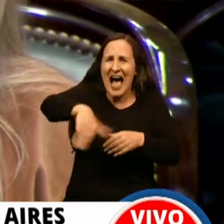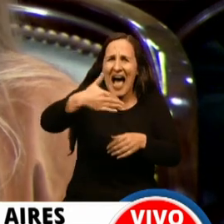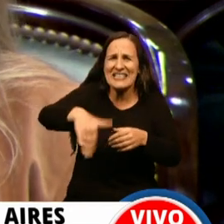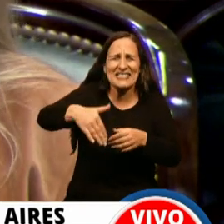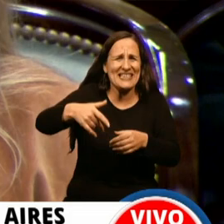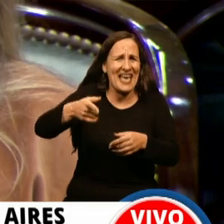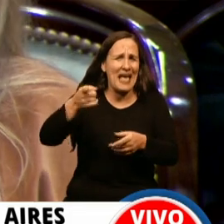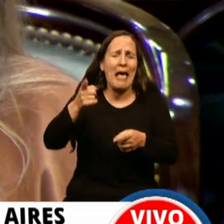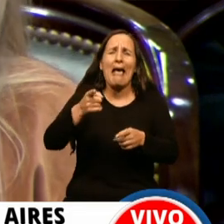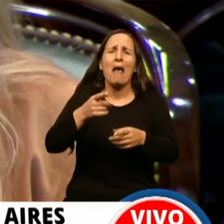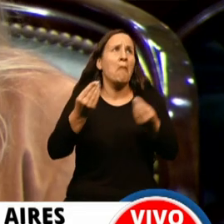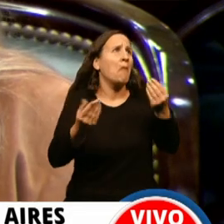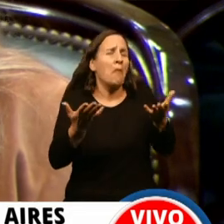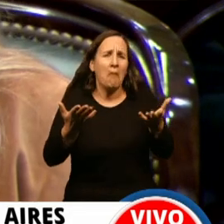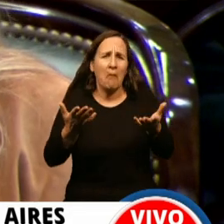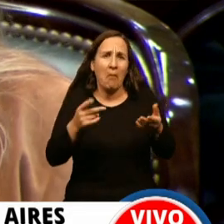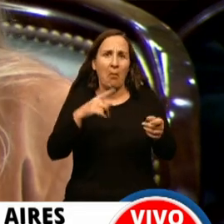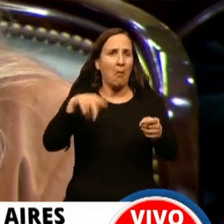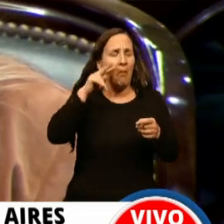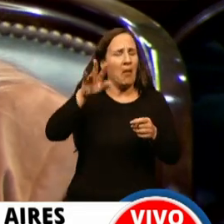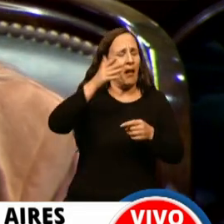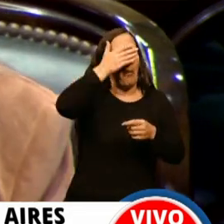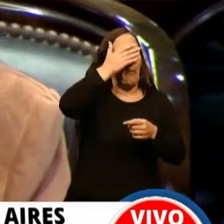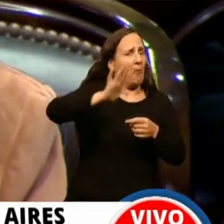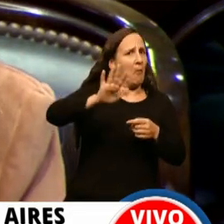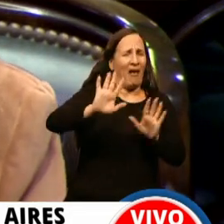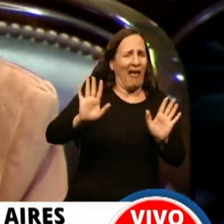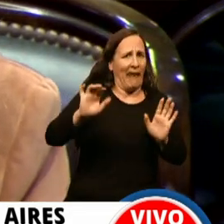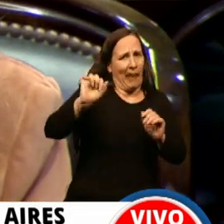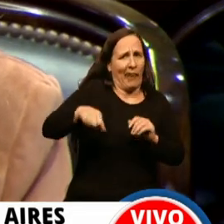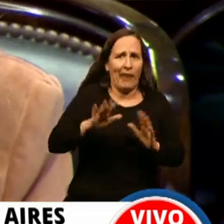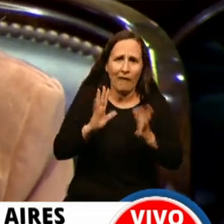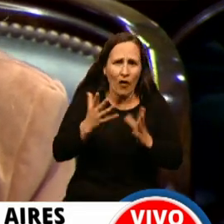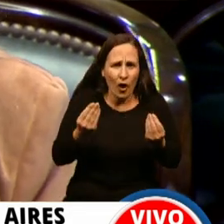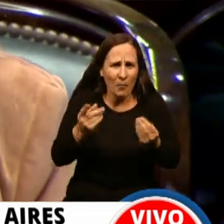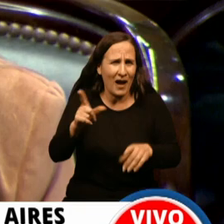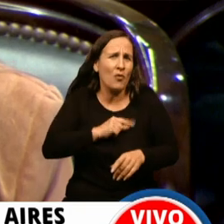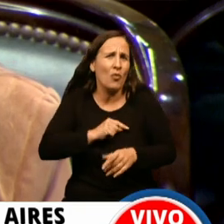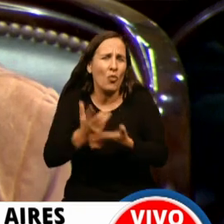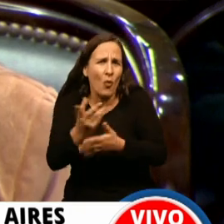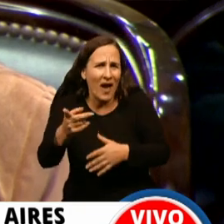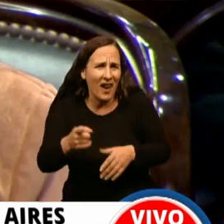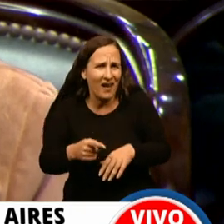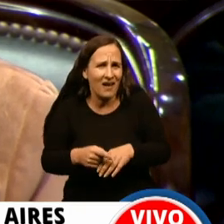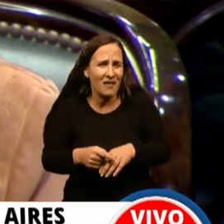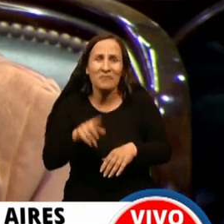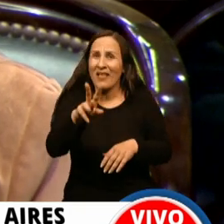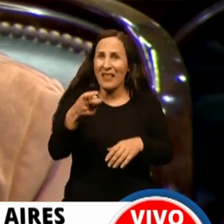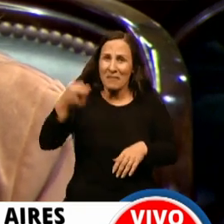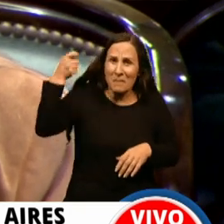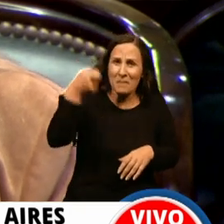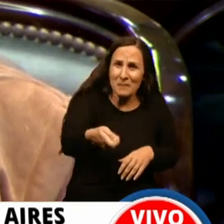injustamente sin que nadie mirará para ver ese dolor cuando los travesti cilios